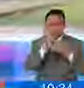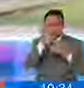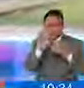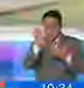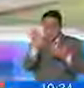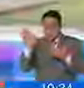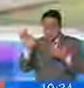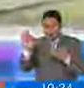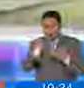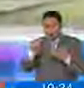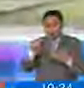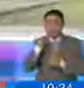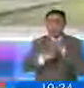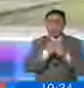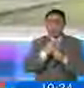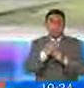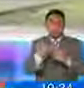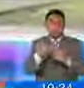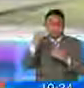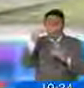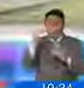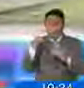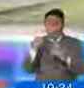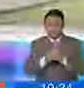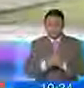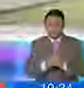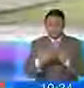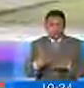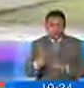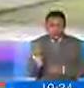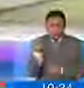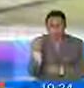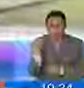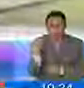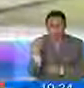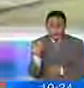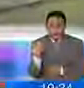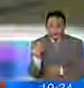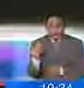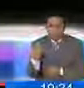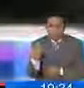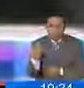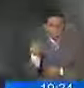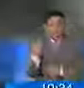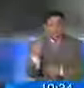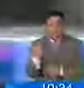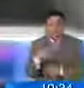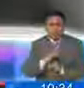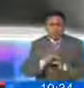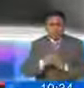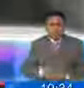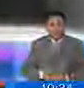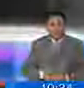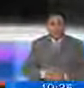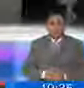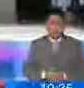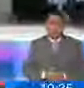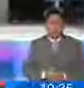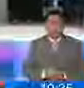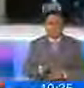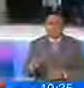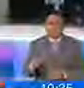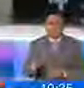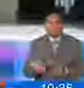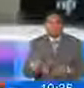el rango de edad, es decir, están siendo ya madres más jóvenes. Pero, ¿hay cómo prevenirlos?